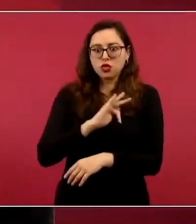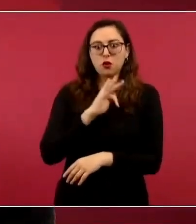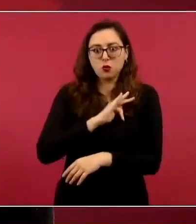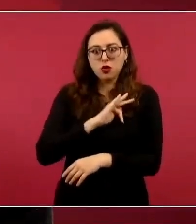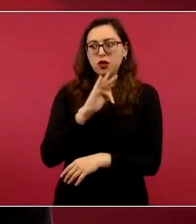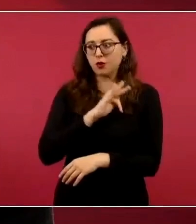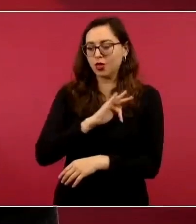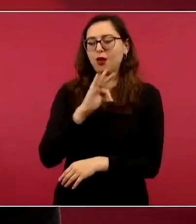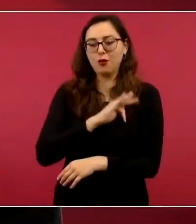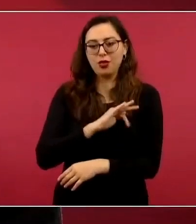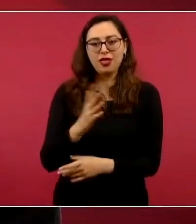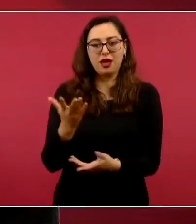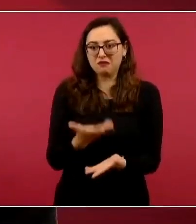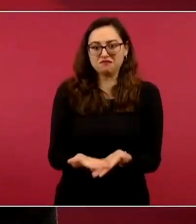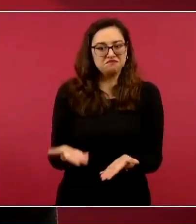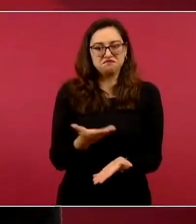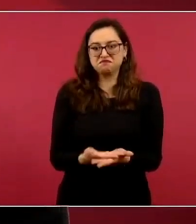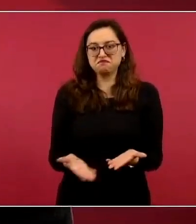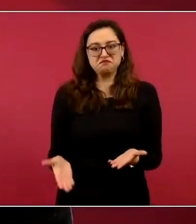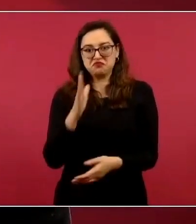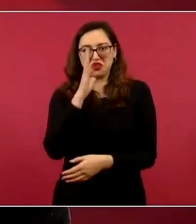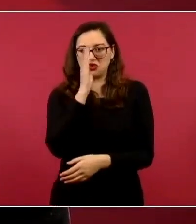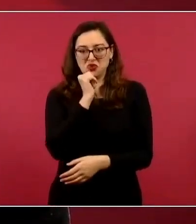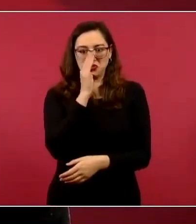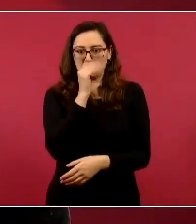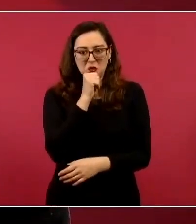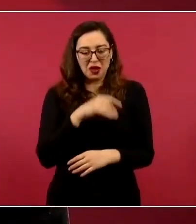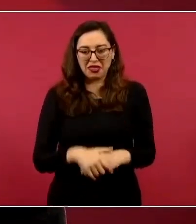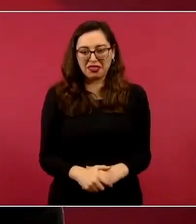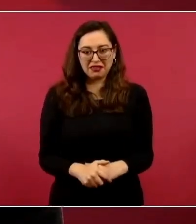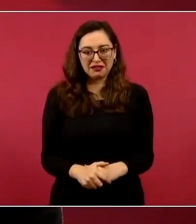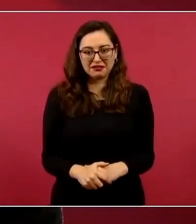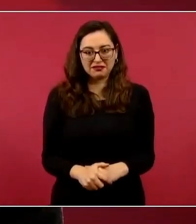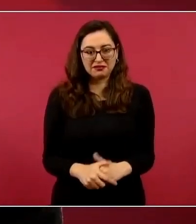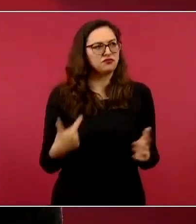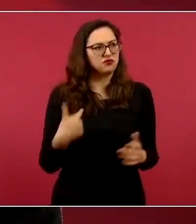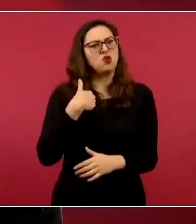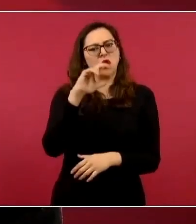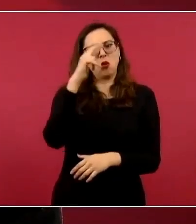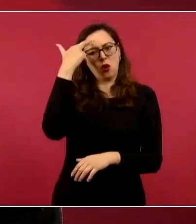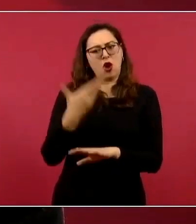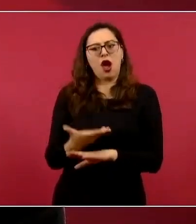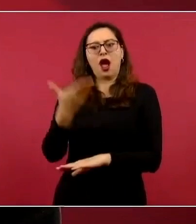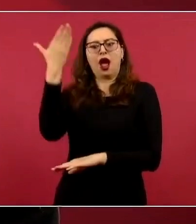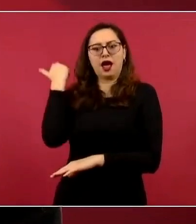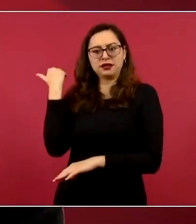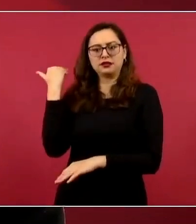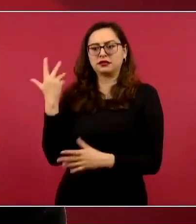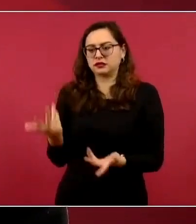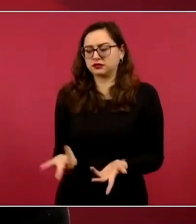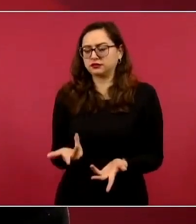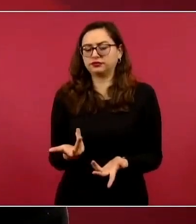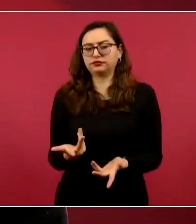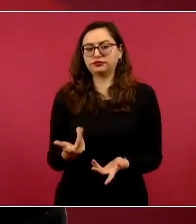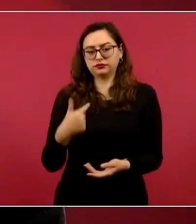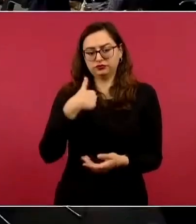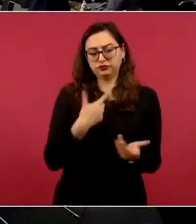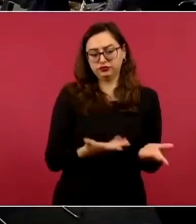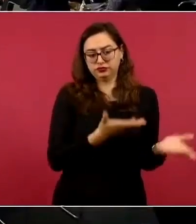que cuando llegué aquí a estudiar en la universidad, de 10 que